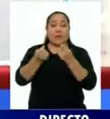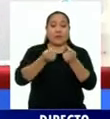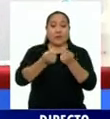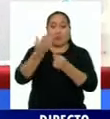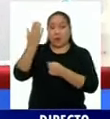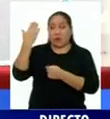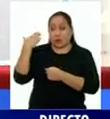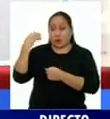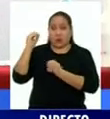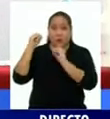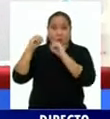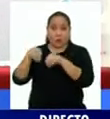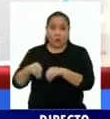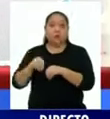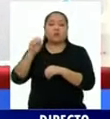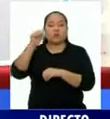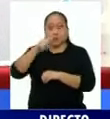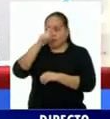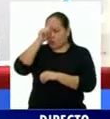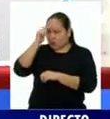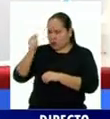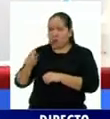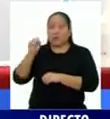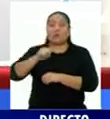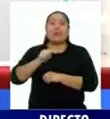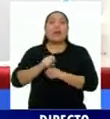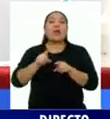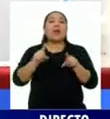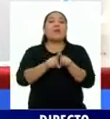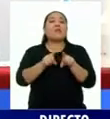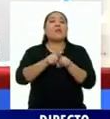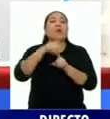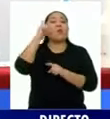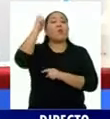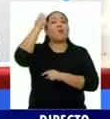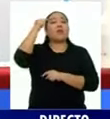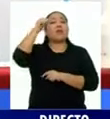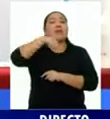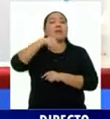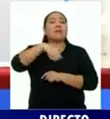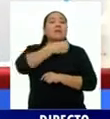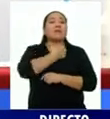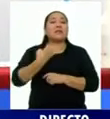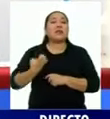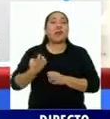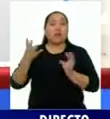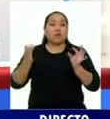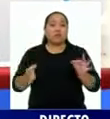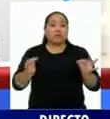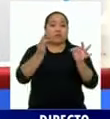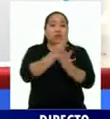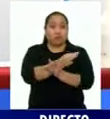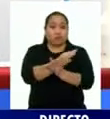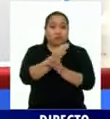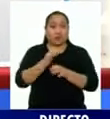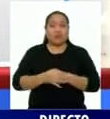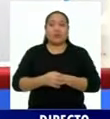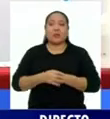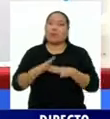que reconocerlo, y con políticas que ha hecho este gobierno de transición. Si pudiésemos